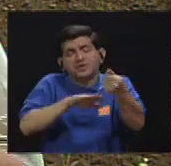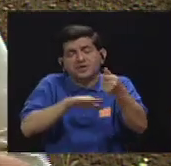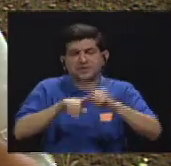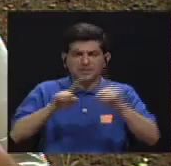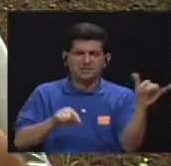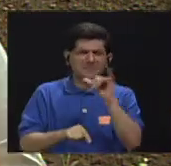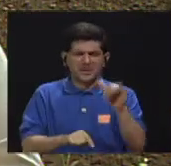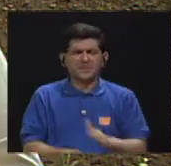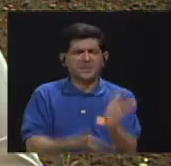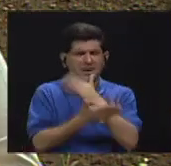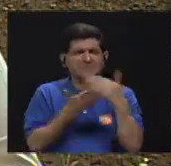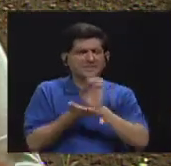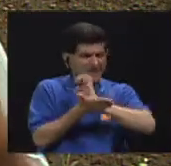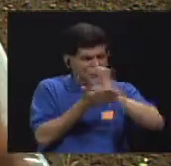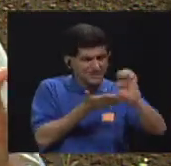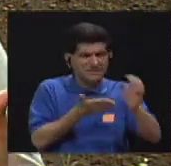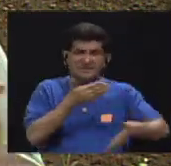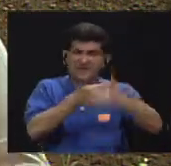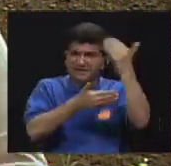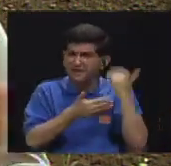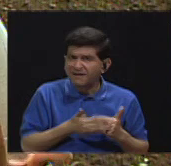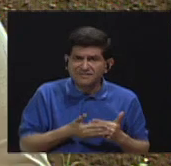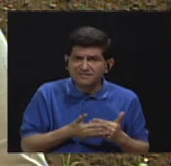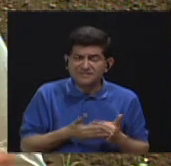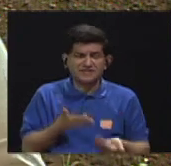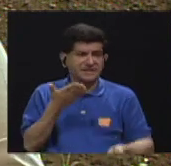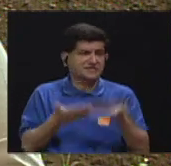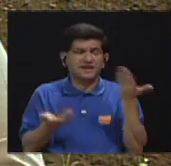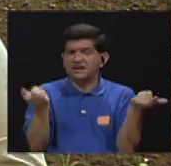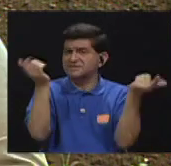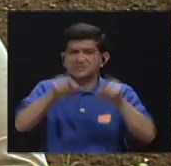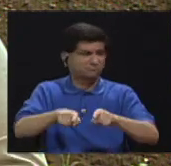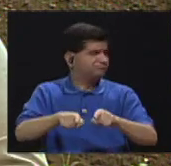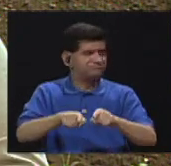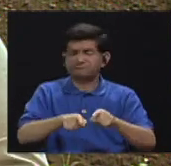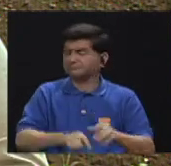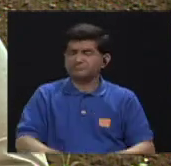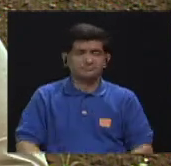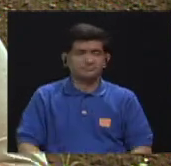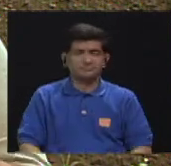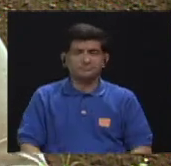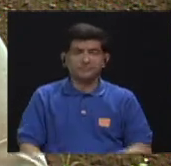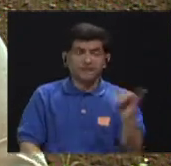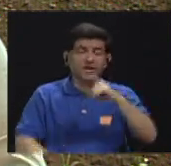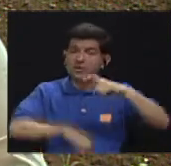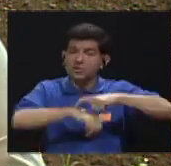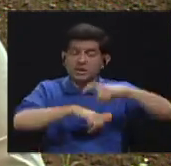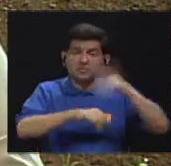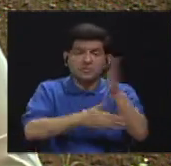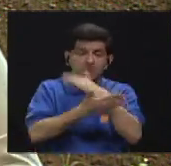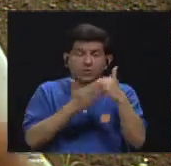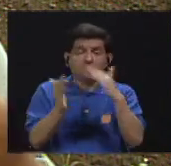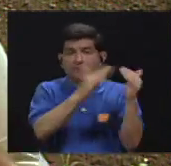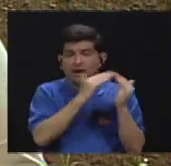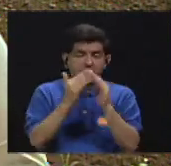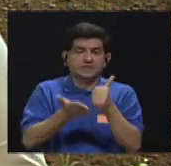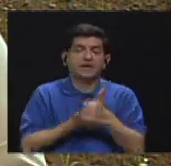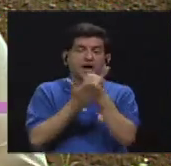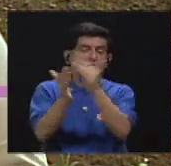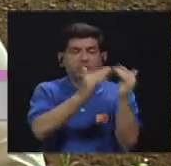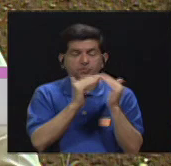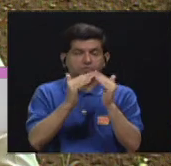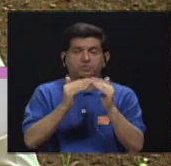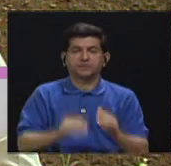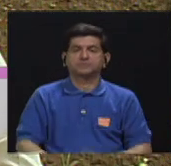pero también mucho en la parte preventiva que anteriormente pues casi no se daba, y que al mismo tiempo una parte comunitaria de ayudar a la